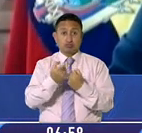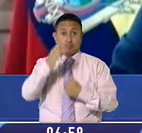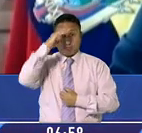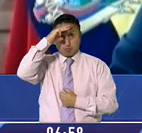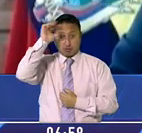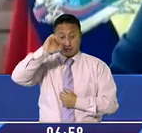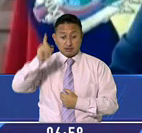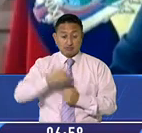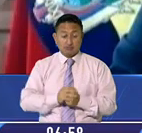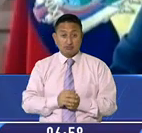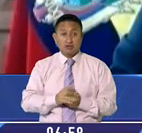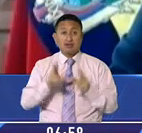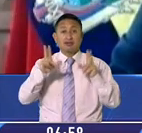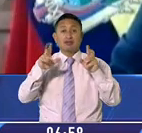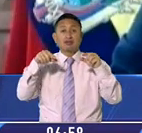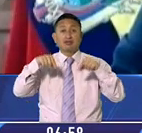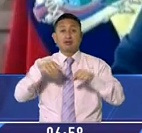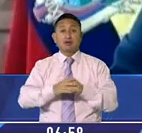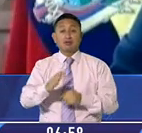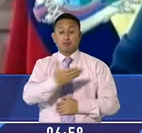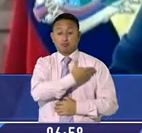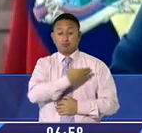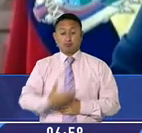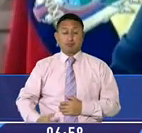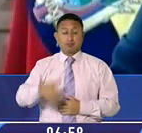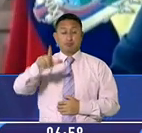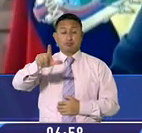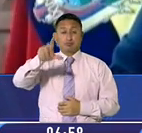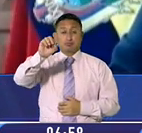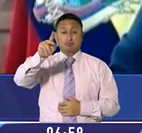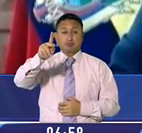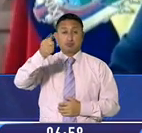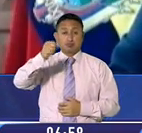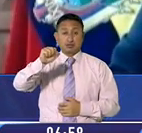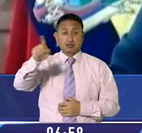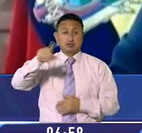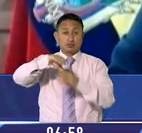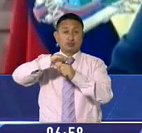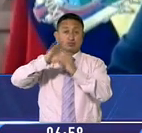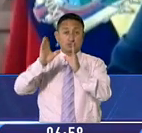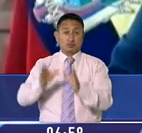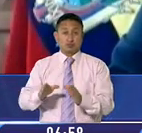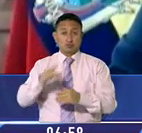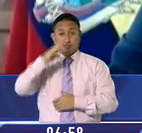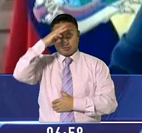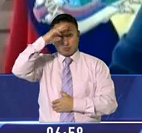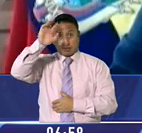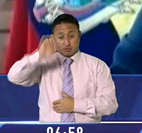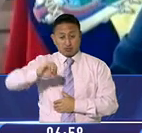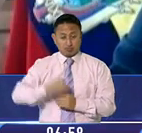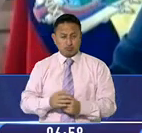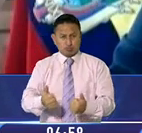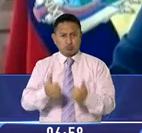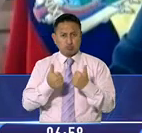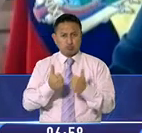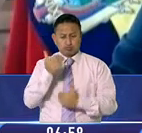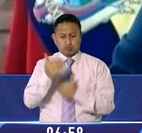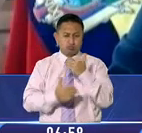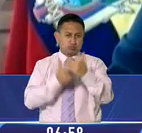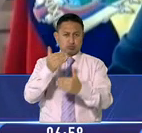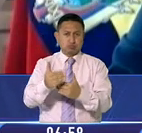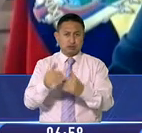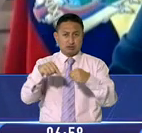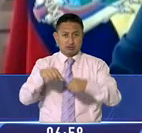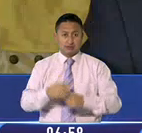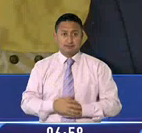del presidente López Obrador, del canciller Ebrard, para poder tener éxito en esta etapa final.